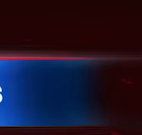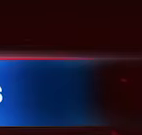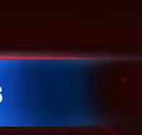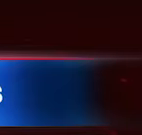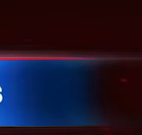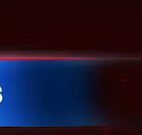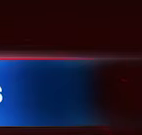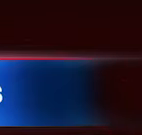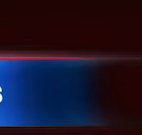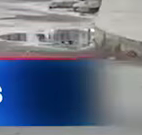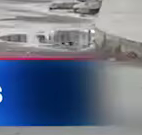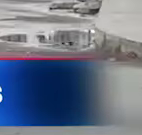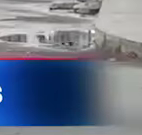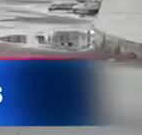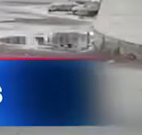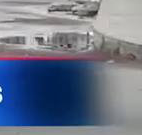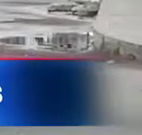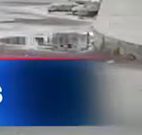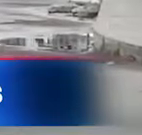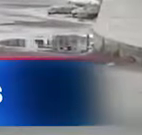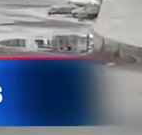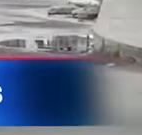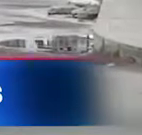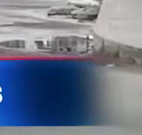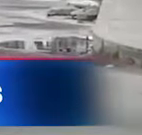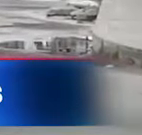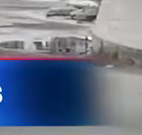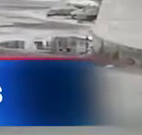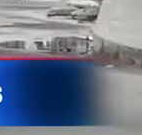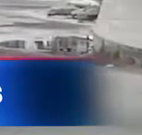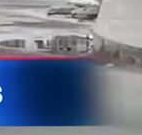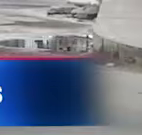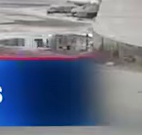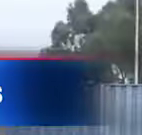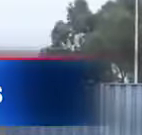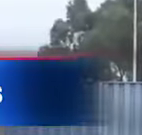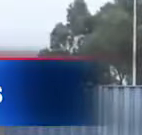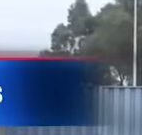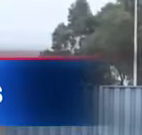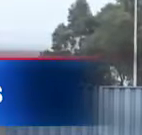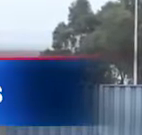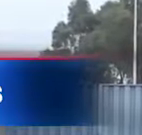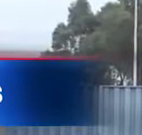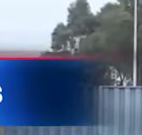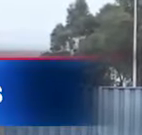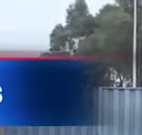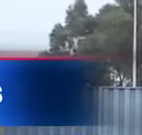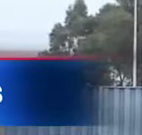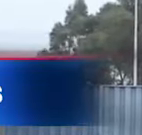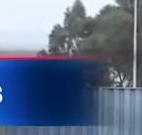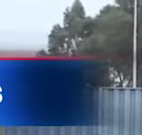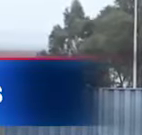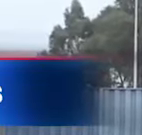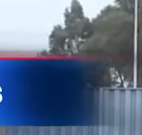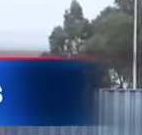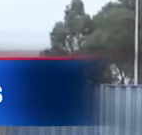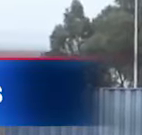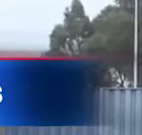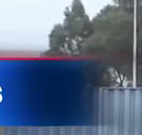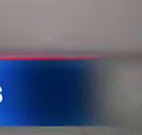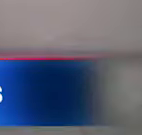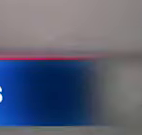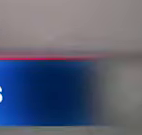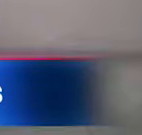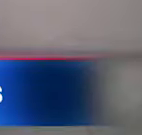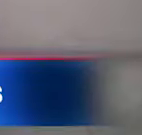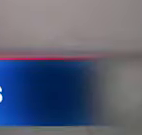pedagógicos, pero en el Ecuador, ella mantiene un proceso judicial iniciado por haber querido ingresar de forma ilegal al centro